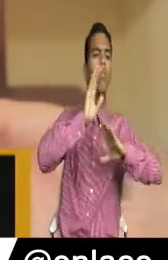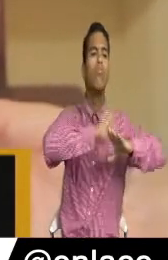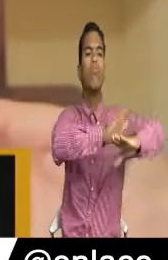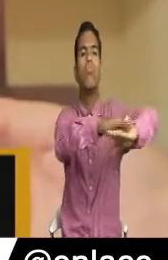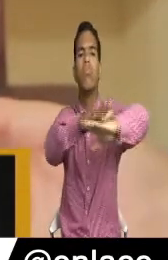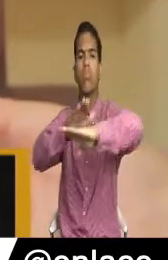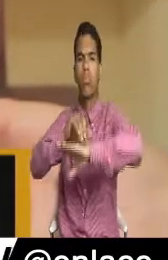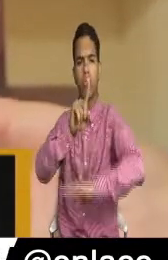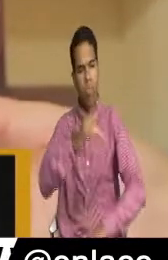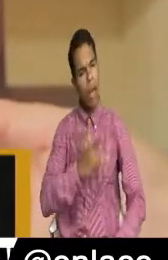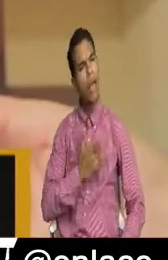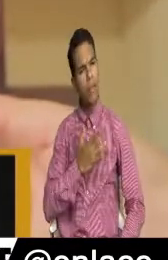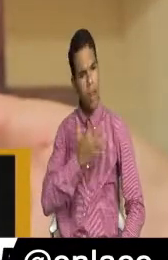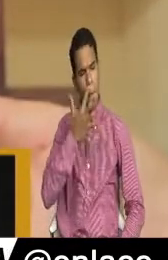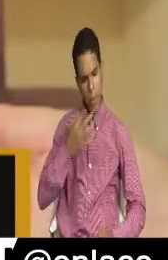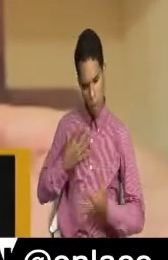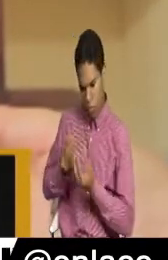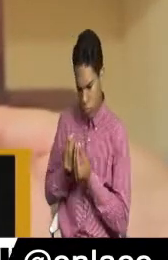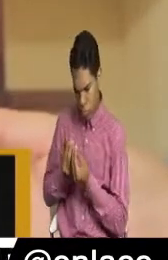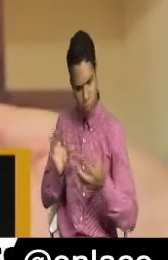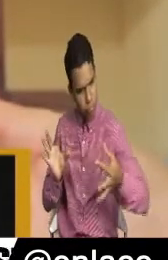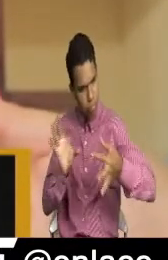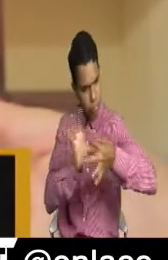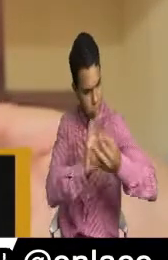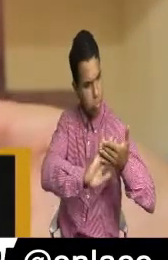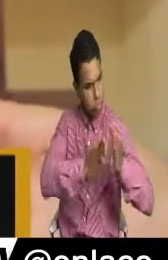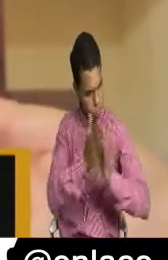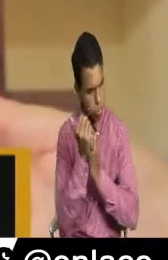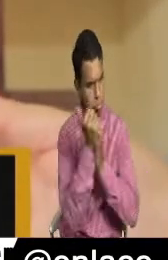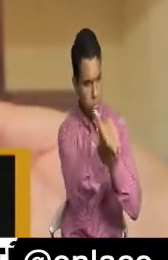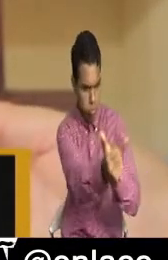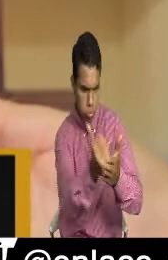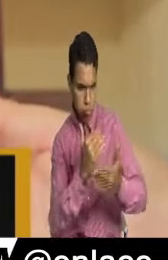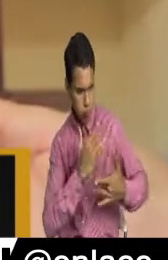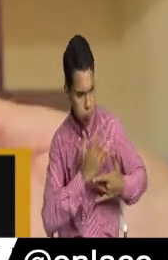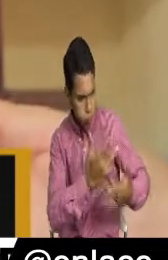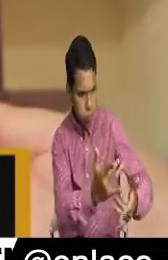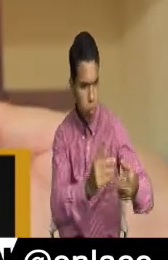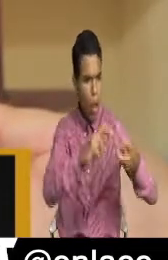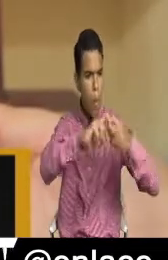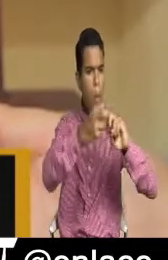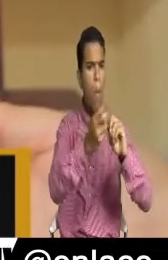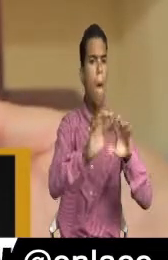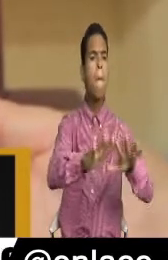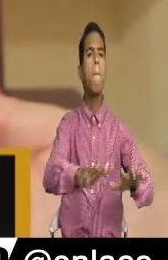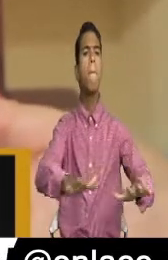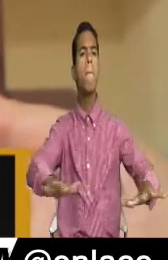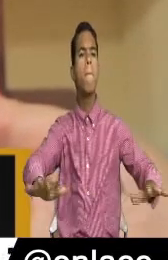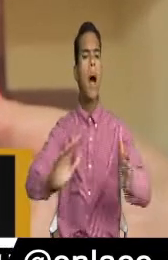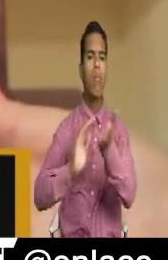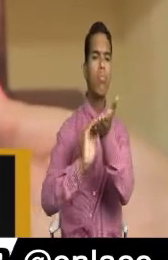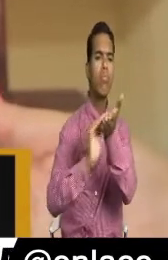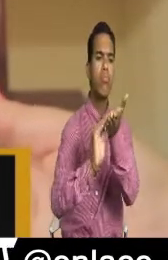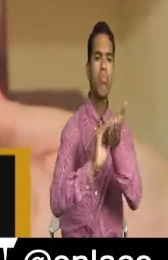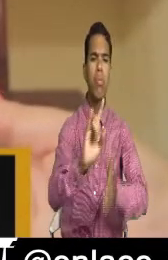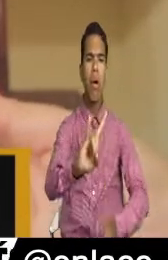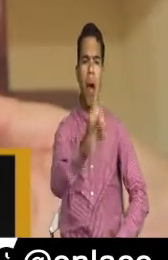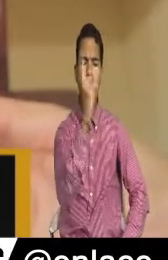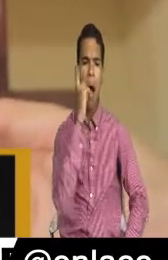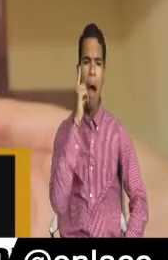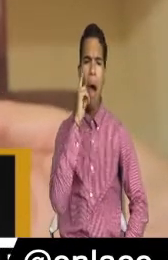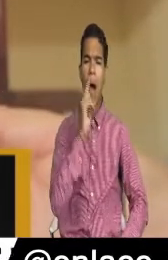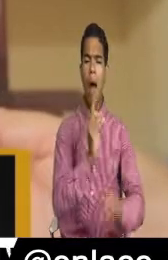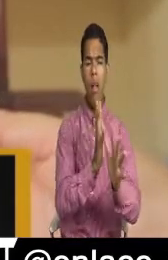de verdad tienen un consejo, que quieren ayudarlo a solucionar su problema, y que no se nos convierta eso en una lista de mercado, sino